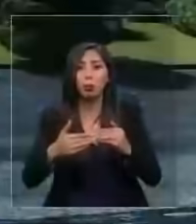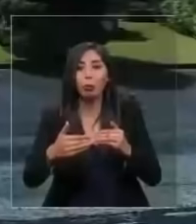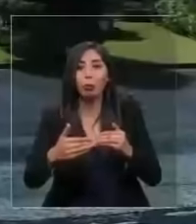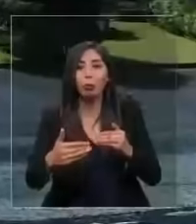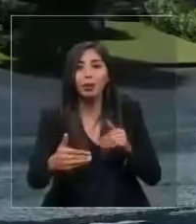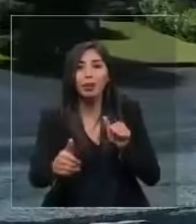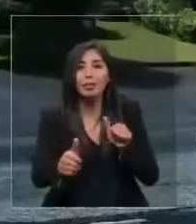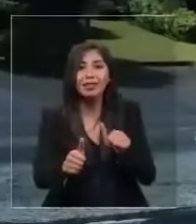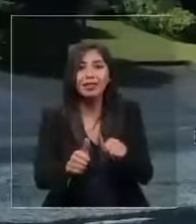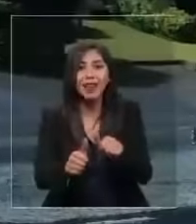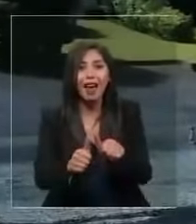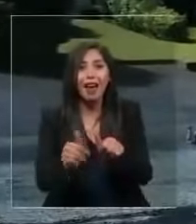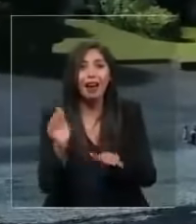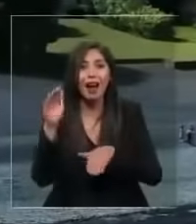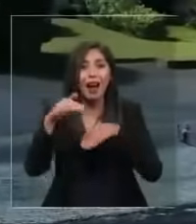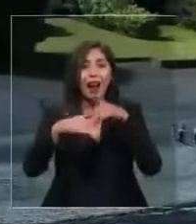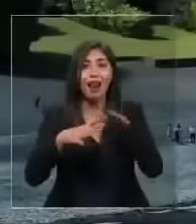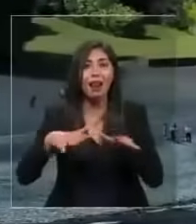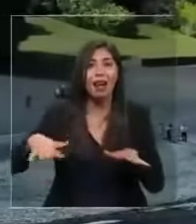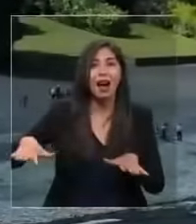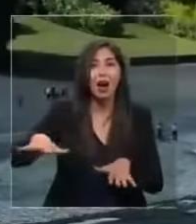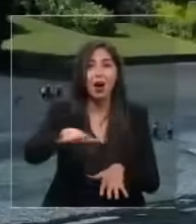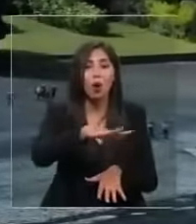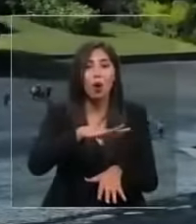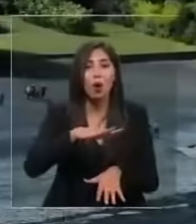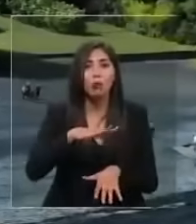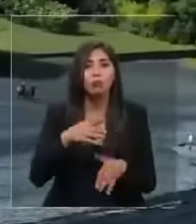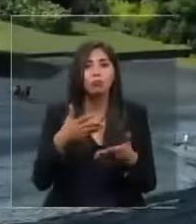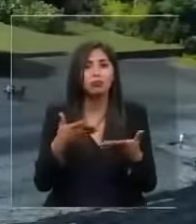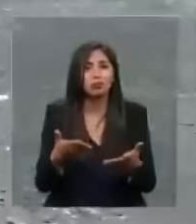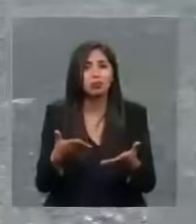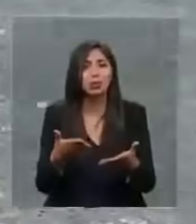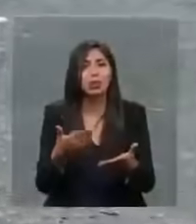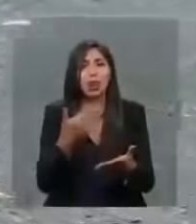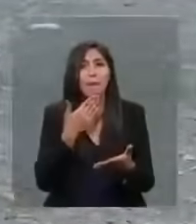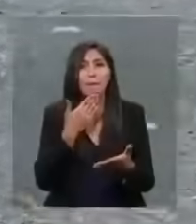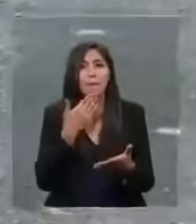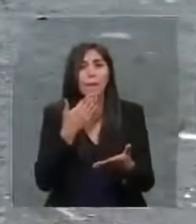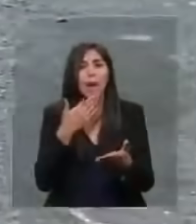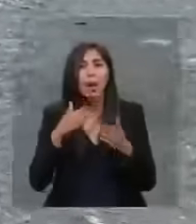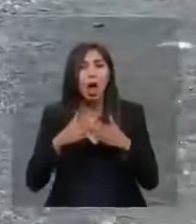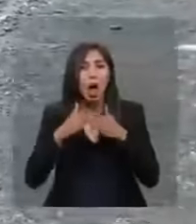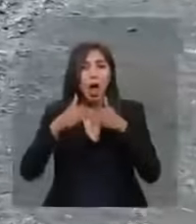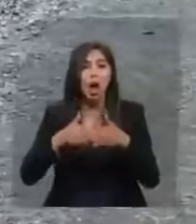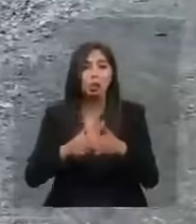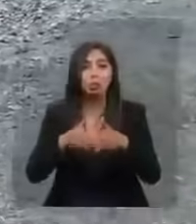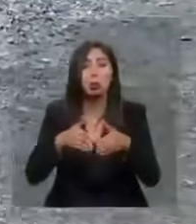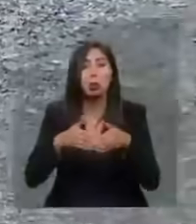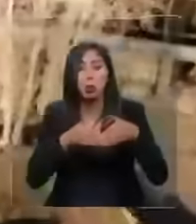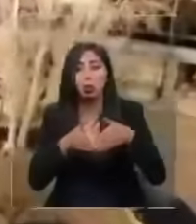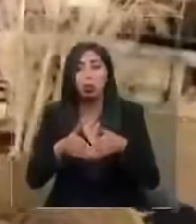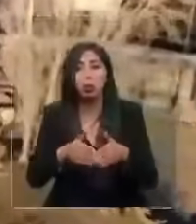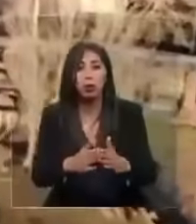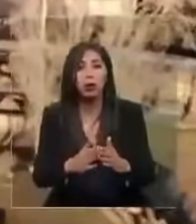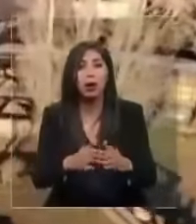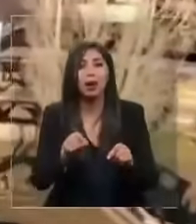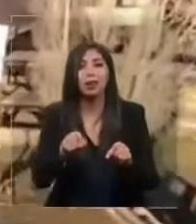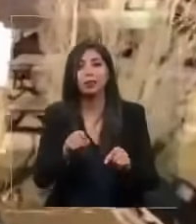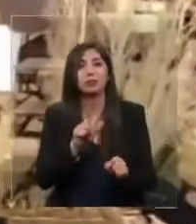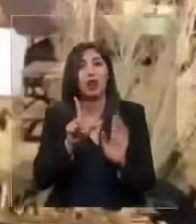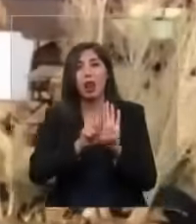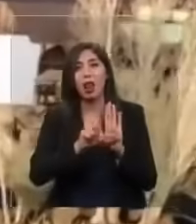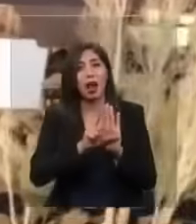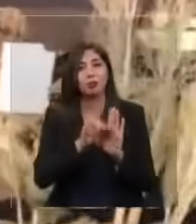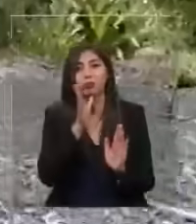acercándose cada vez más al lago, sumado a estructuras como bajadas de lancha totalmente irregulares. Lo podemos ver